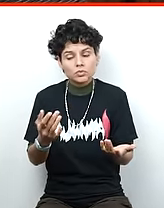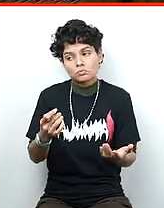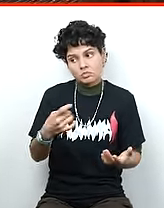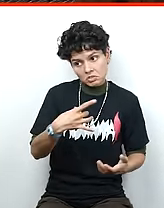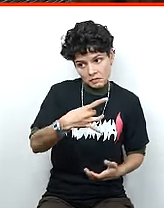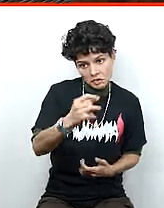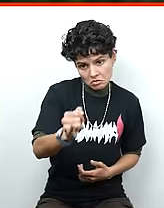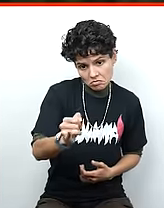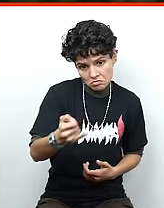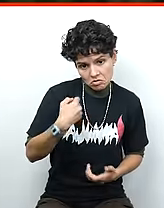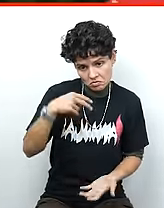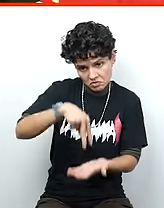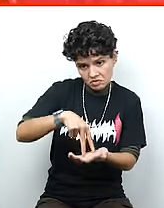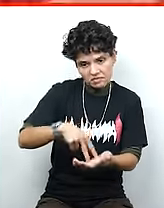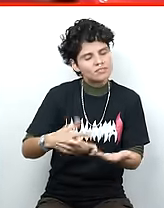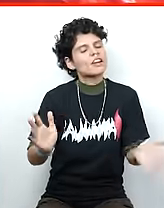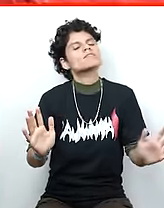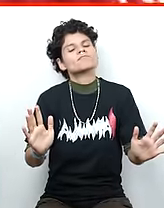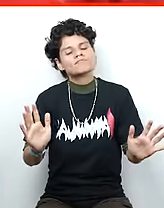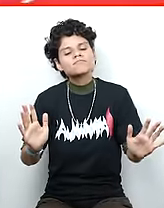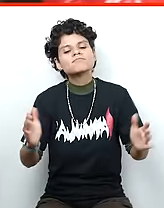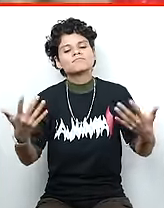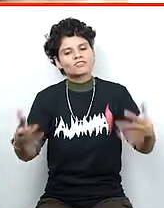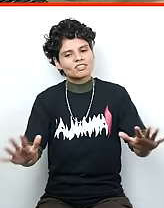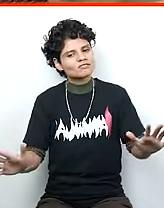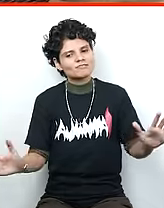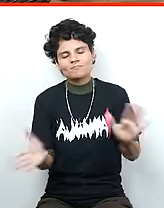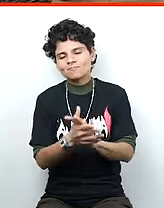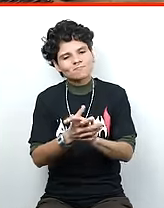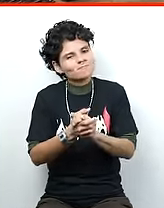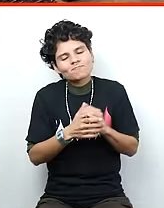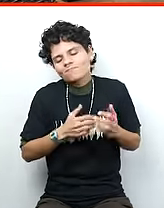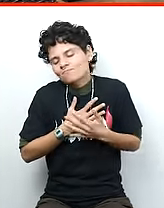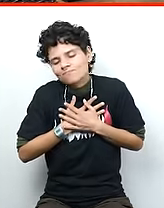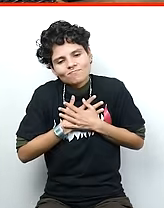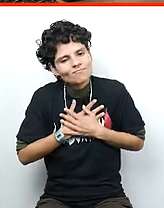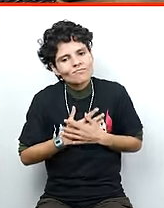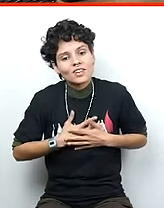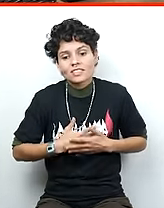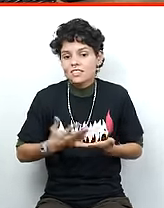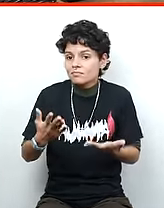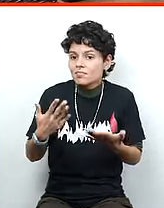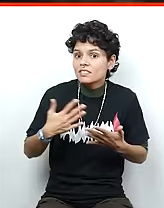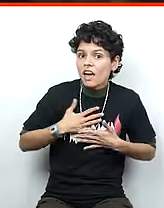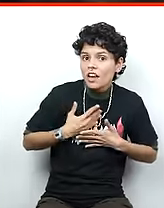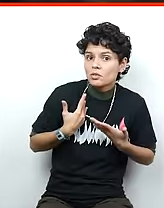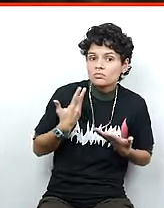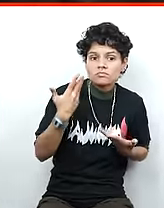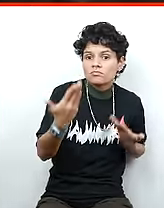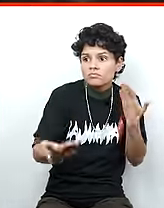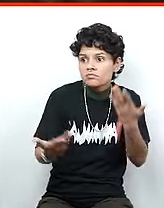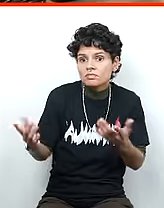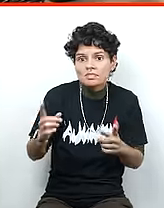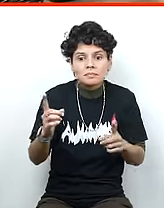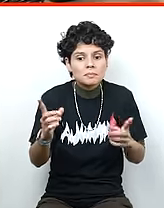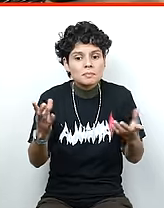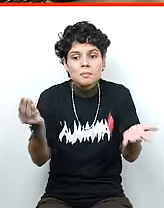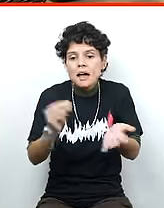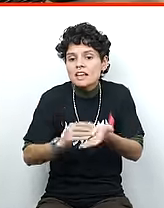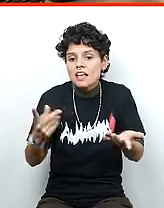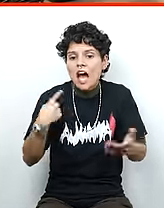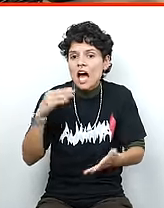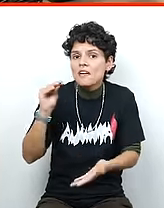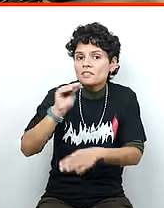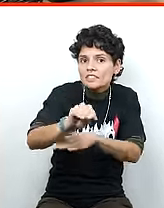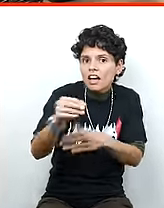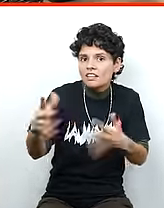¿Si te invitamos? Sí, yo. Compadre. Ahí vamos a estar apoyando. Ahí vamos a estar apoyando. ¿Quieres decirle algo más a la gente que ya está en